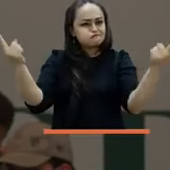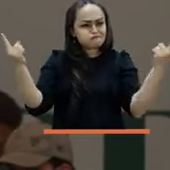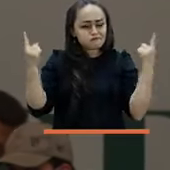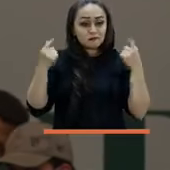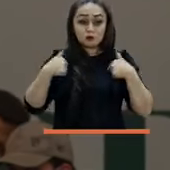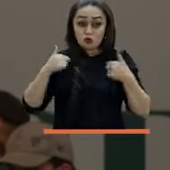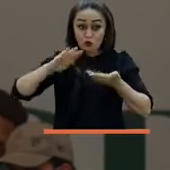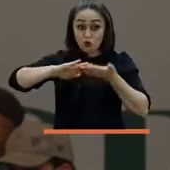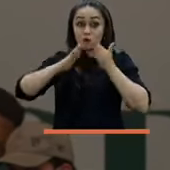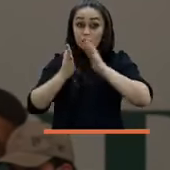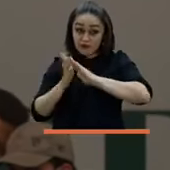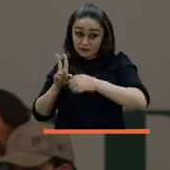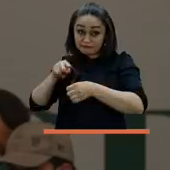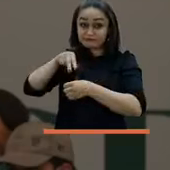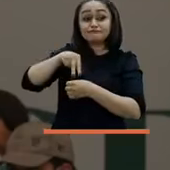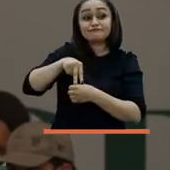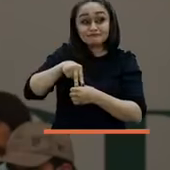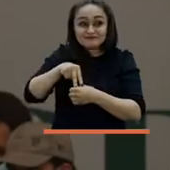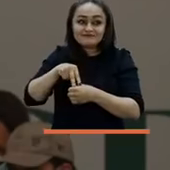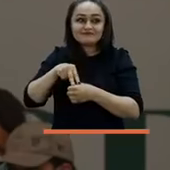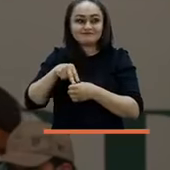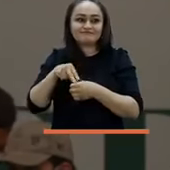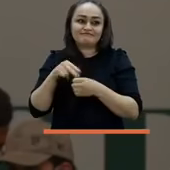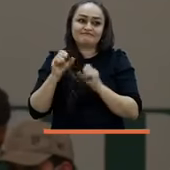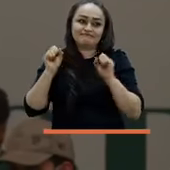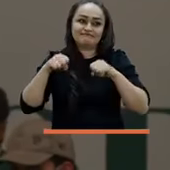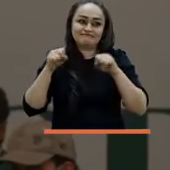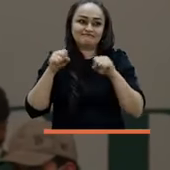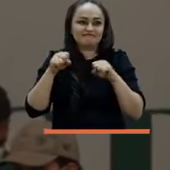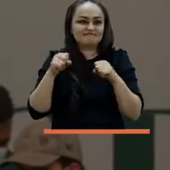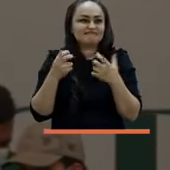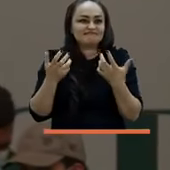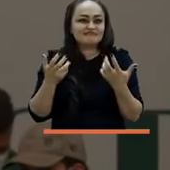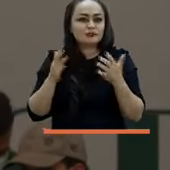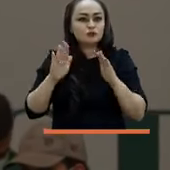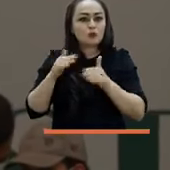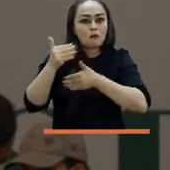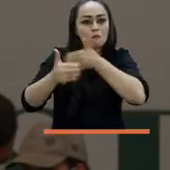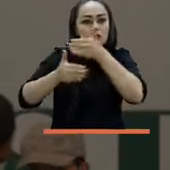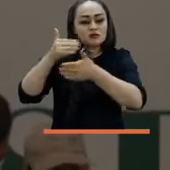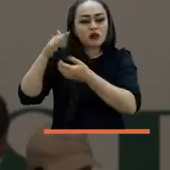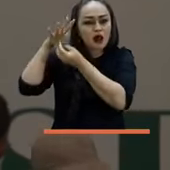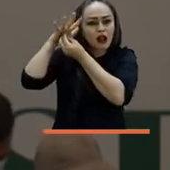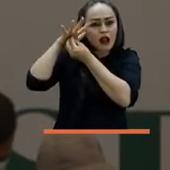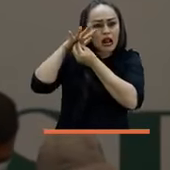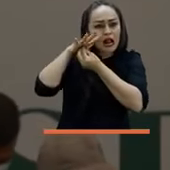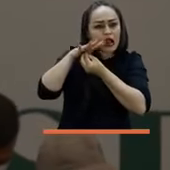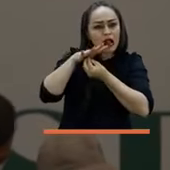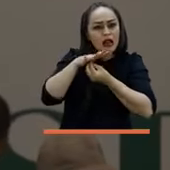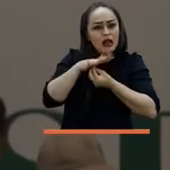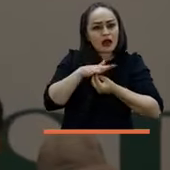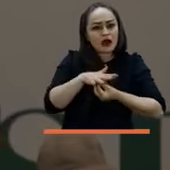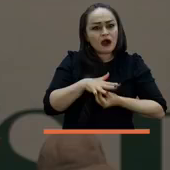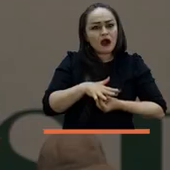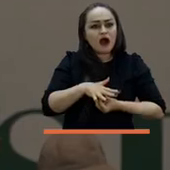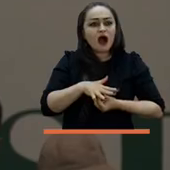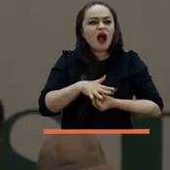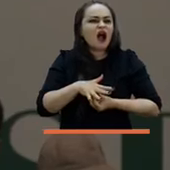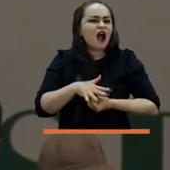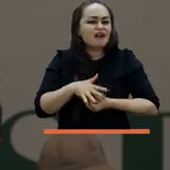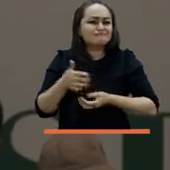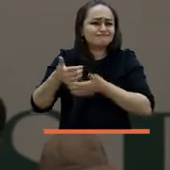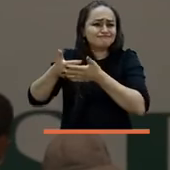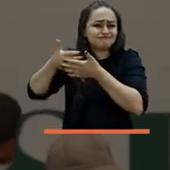comunidades indígenas no también en los procesos de discriminación que se vienen dando no solamente